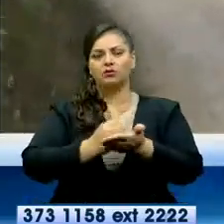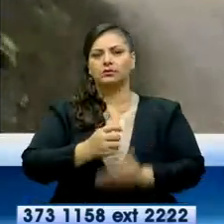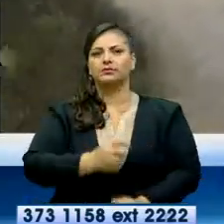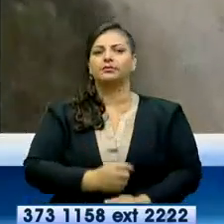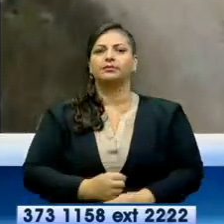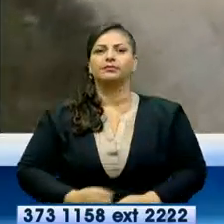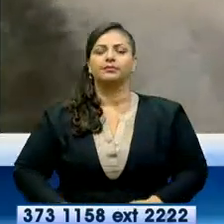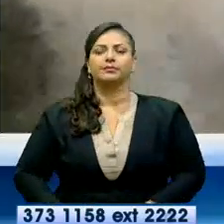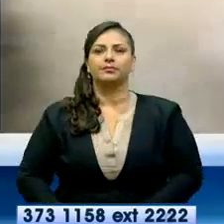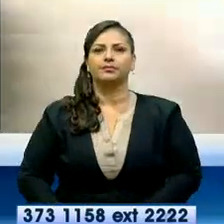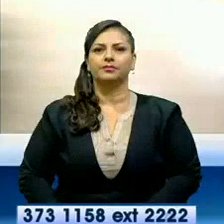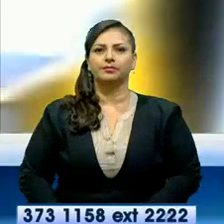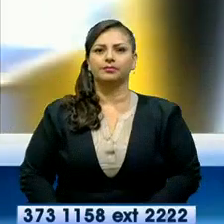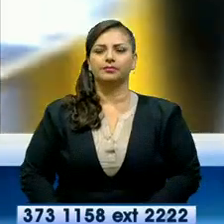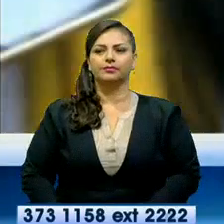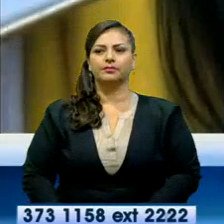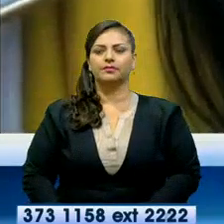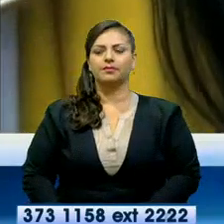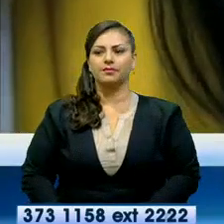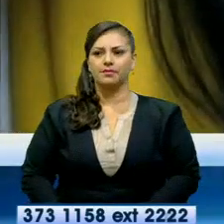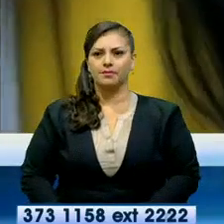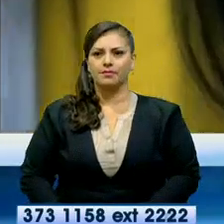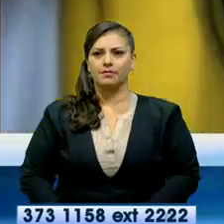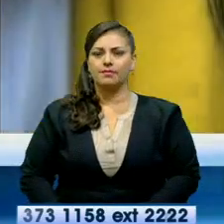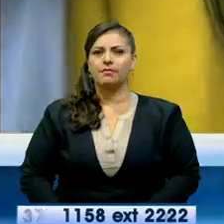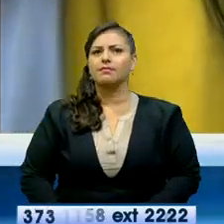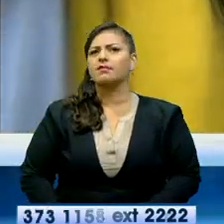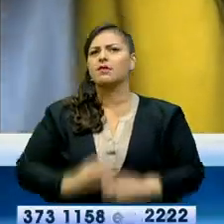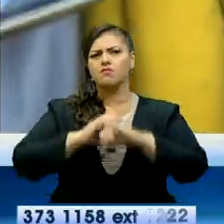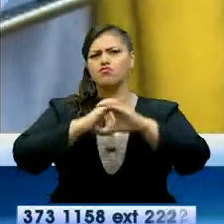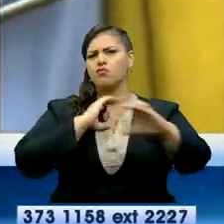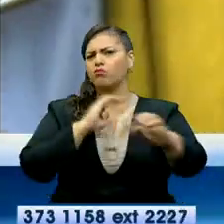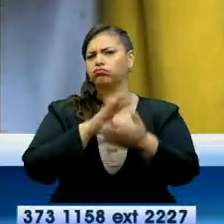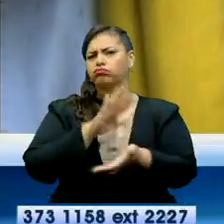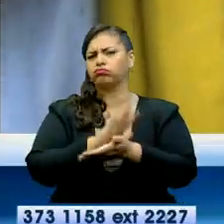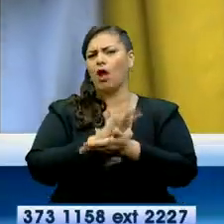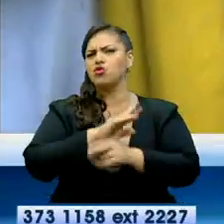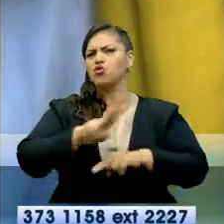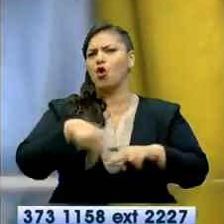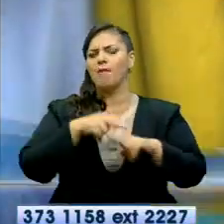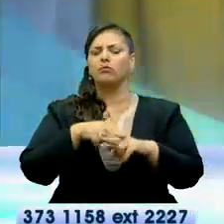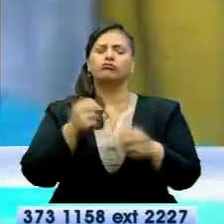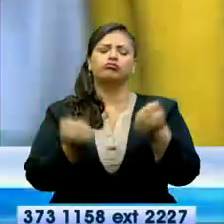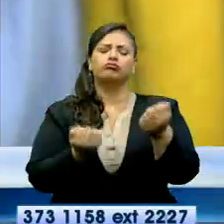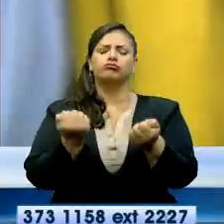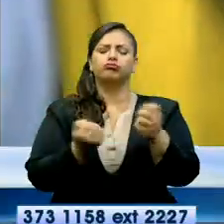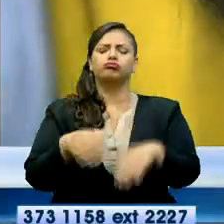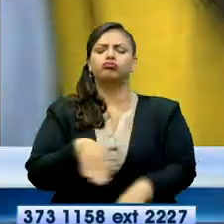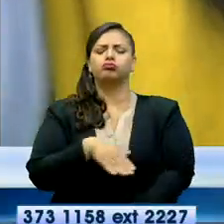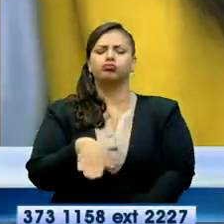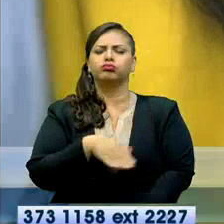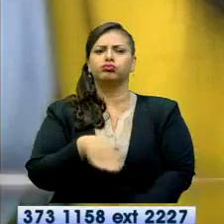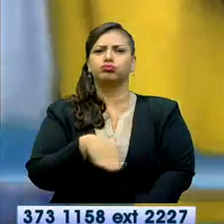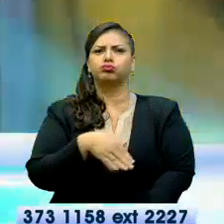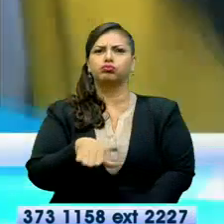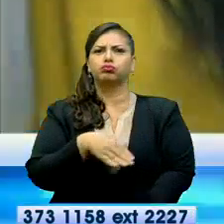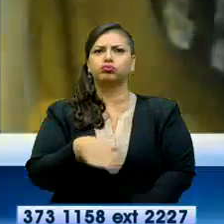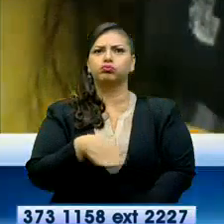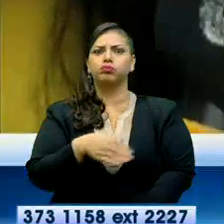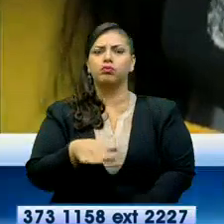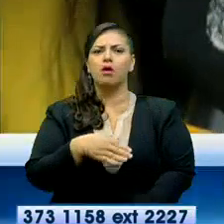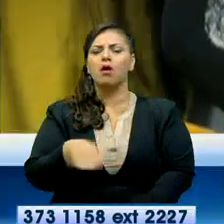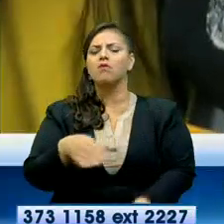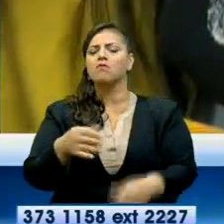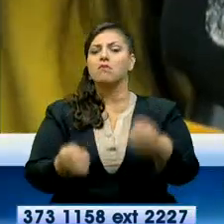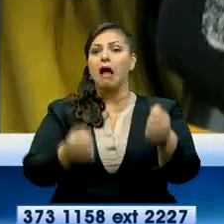en la provincia de El Oro. O sea, el bus venía así normal, en una velocidad normal y después no nos dimos cuenta y